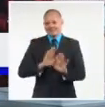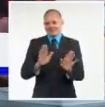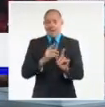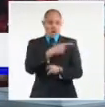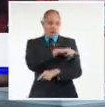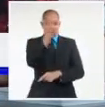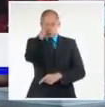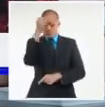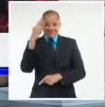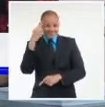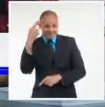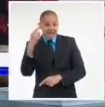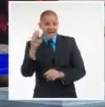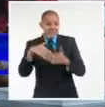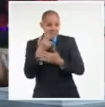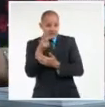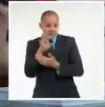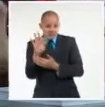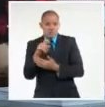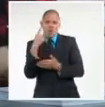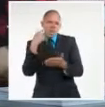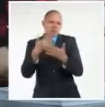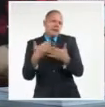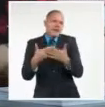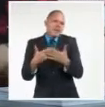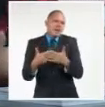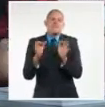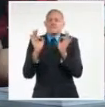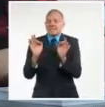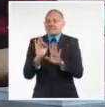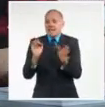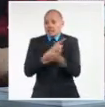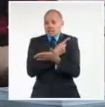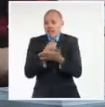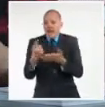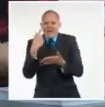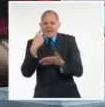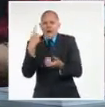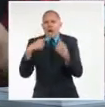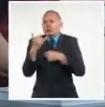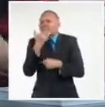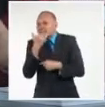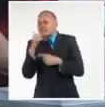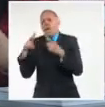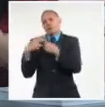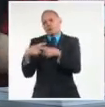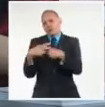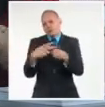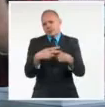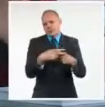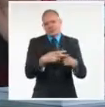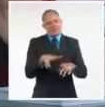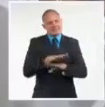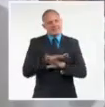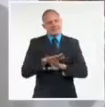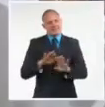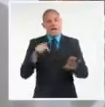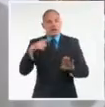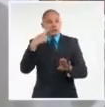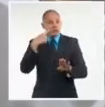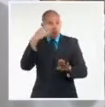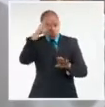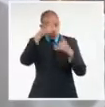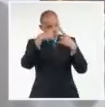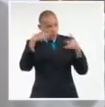Hemos venido trabajando toda la semana ajustando los detalles, las incidencias que salieron en la prueba dinámica a nivel de país.